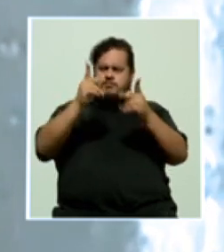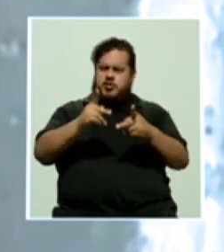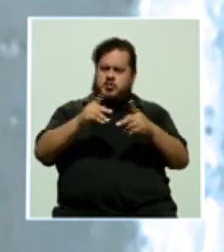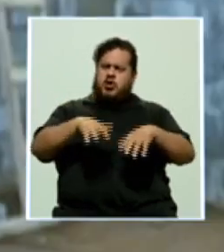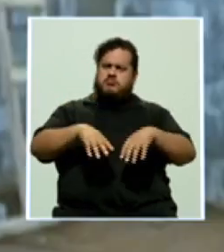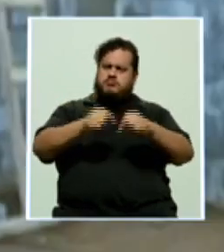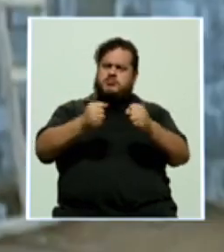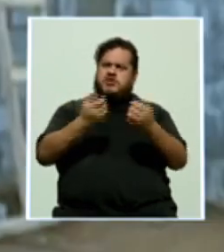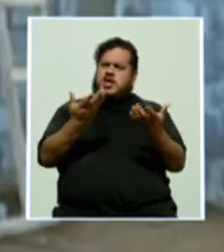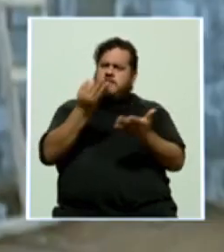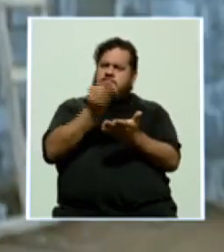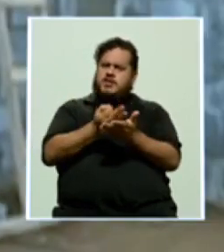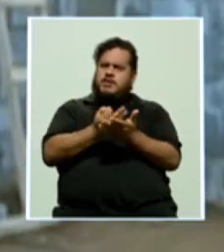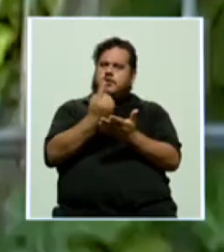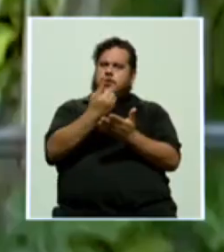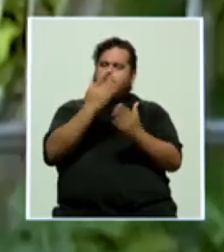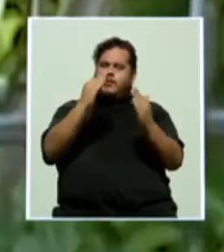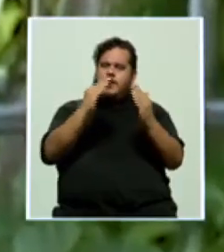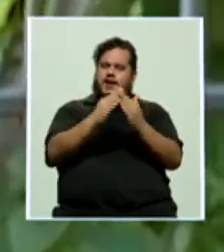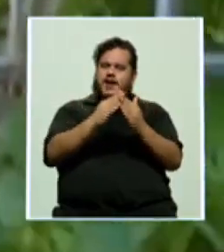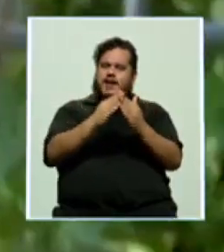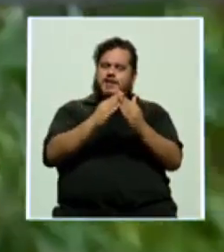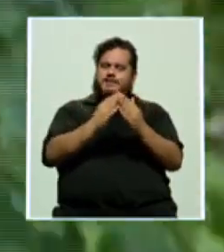el financiamiento de una vivienda.